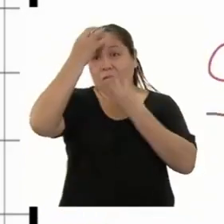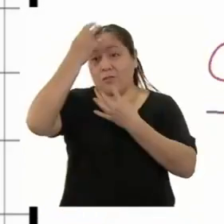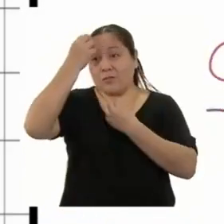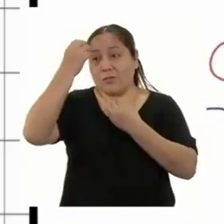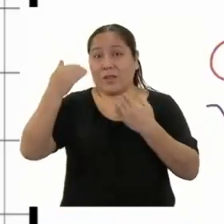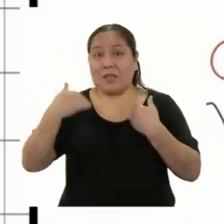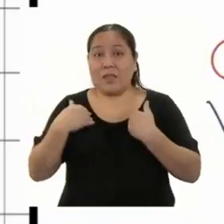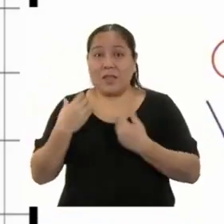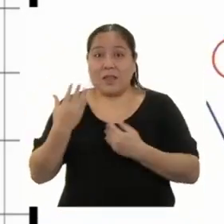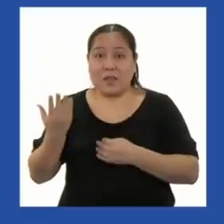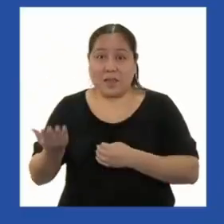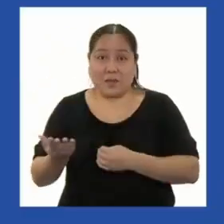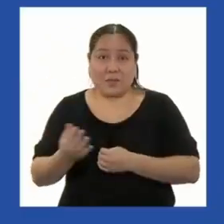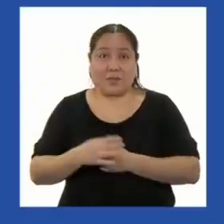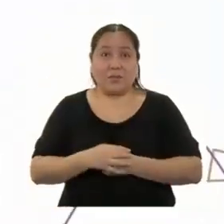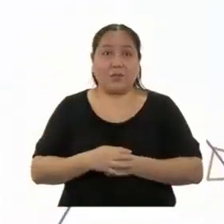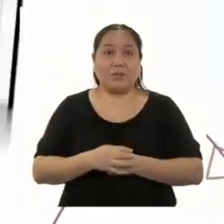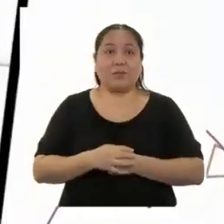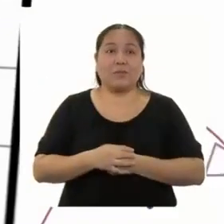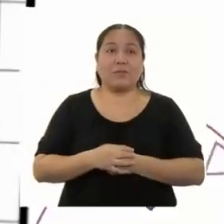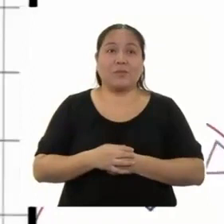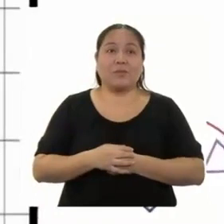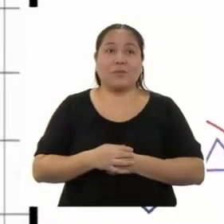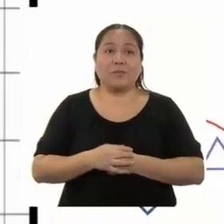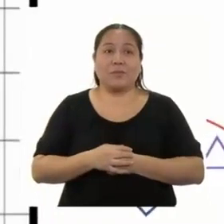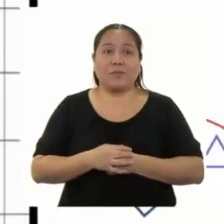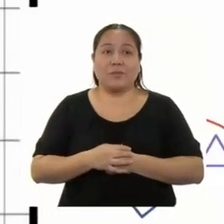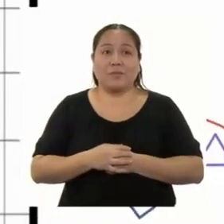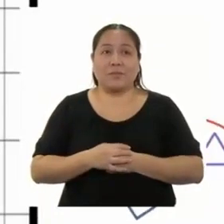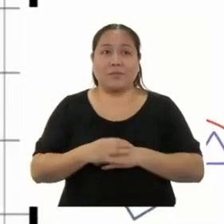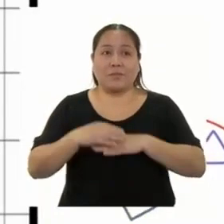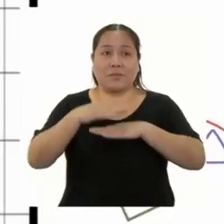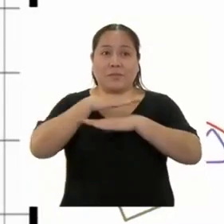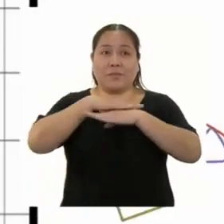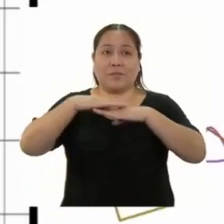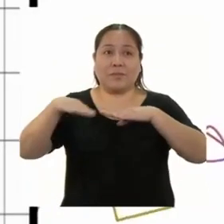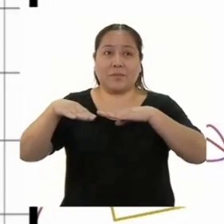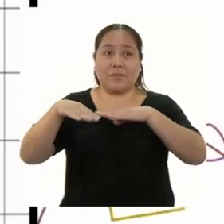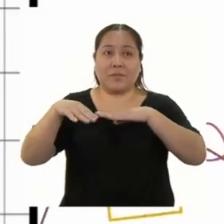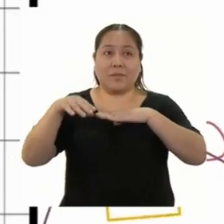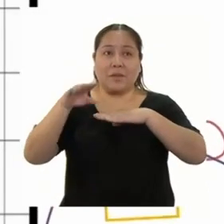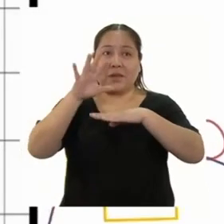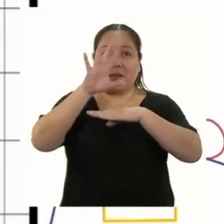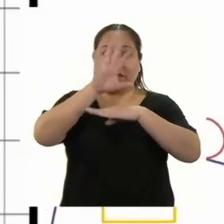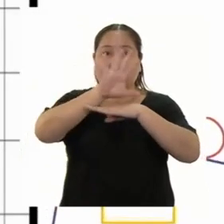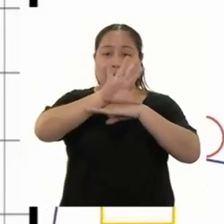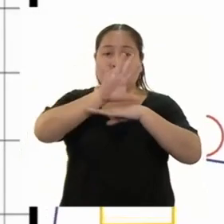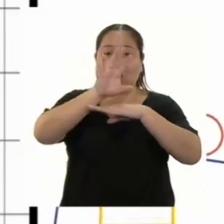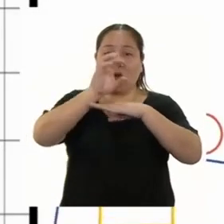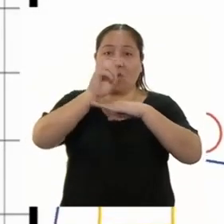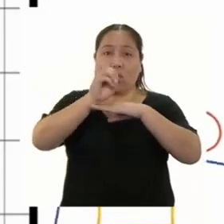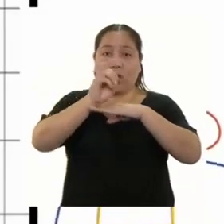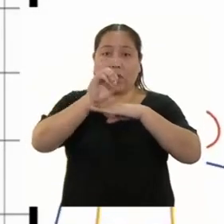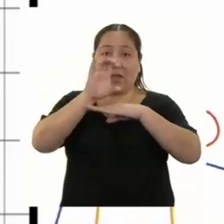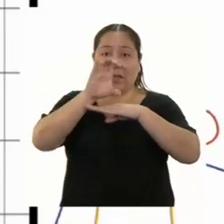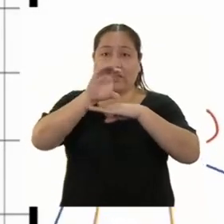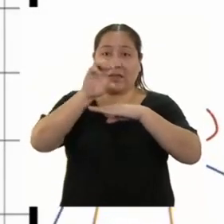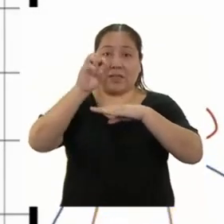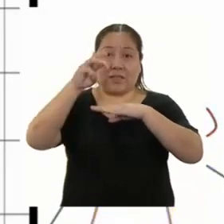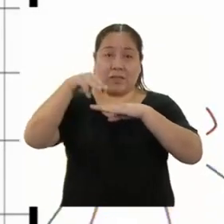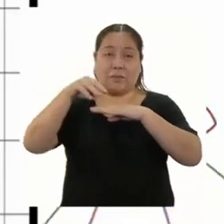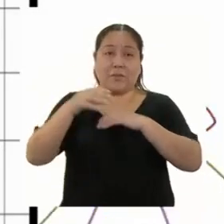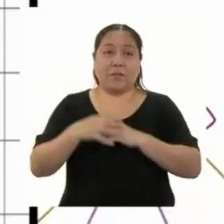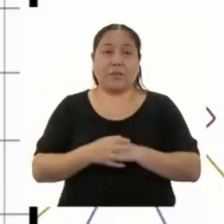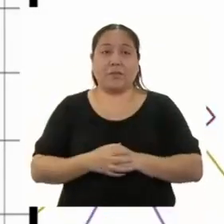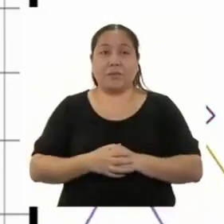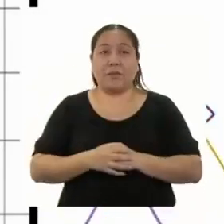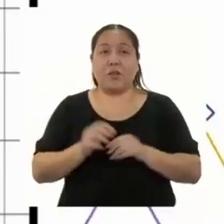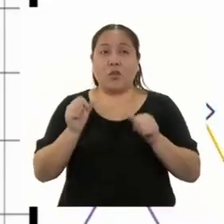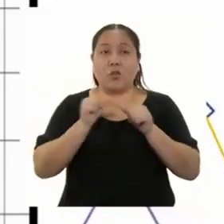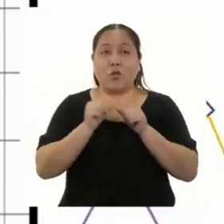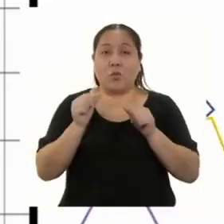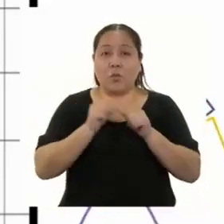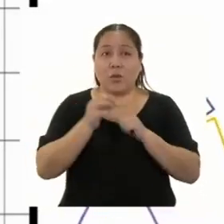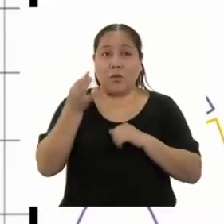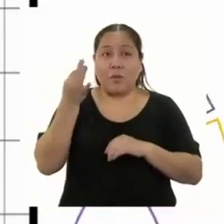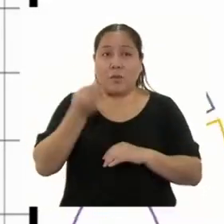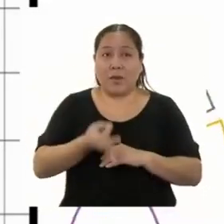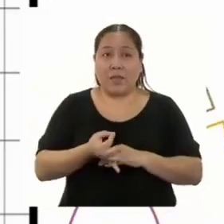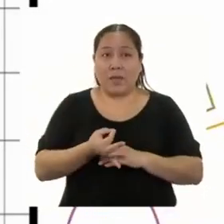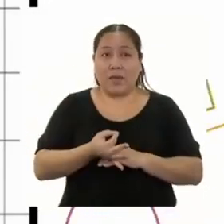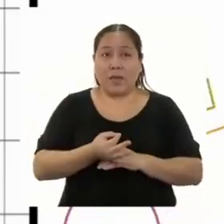para calcularlo son el valor del dibujo, 50 centímetros. El valor en la